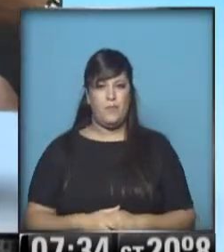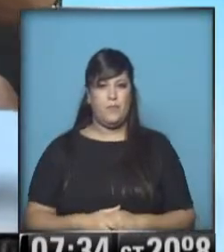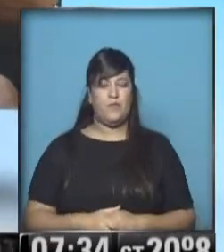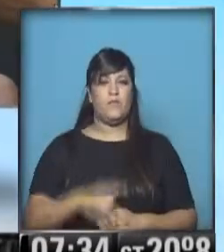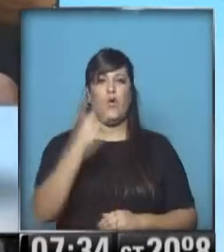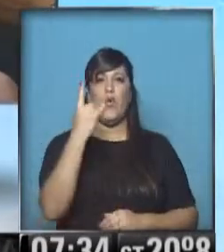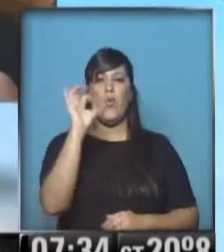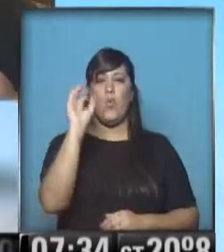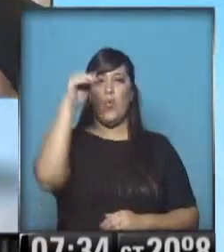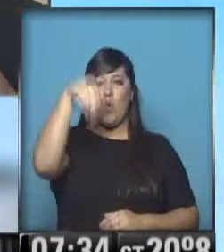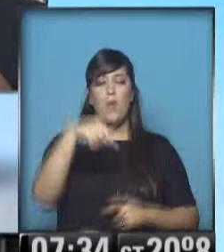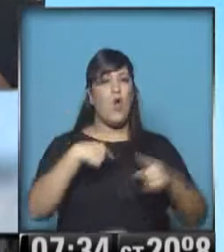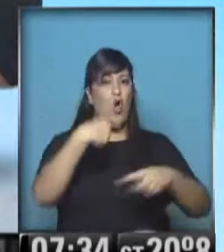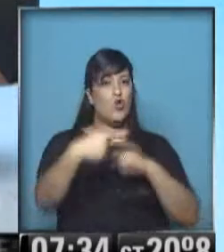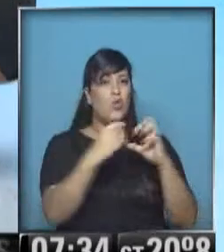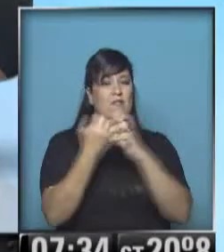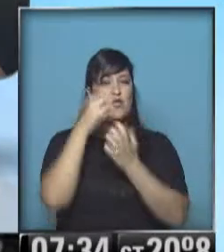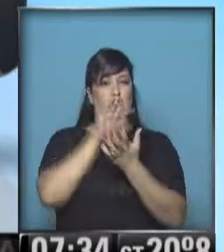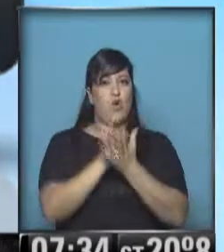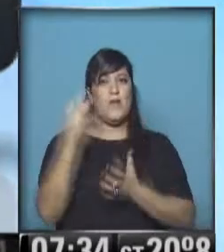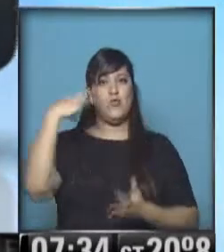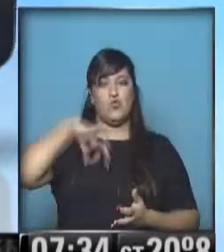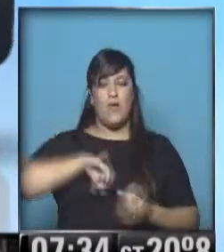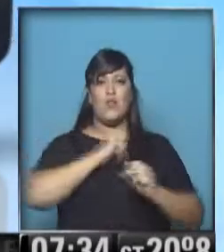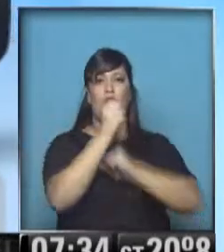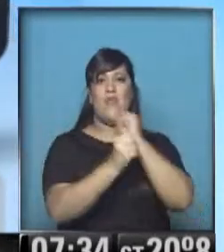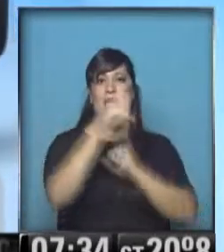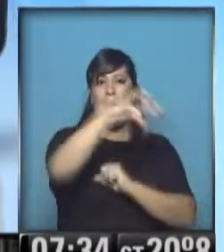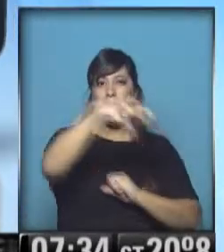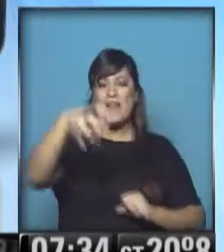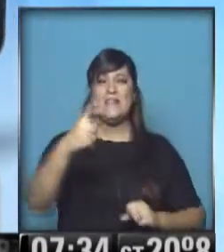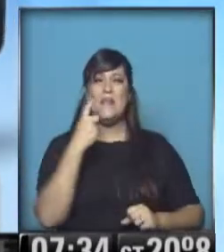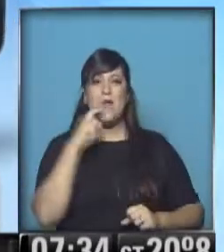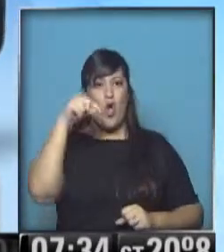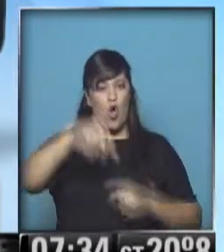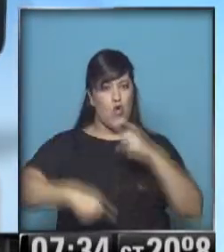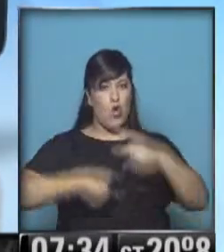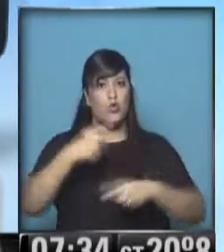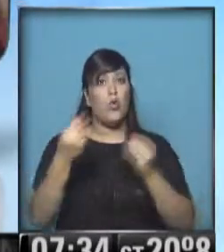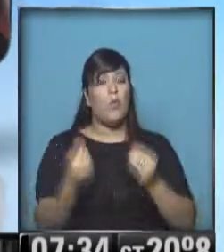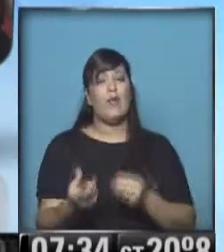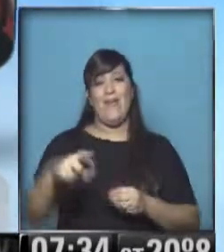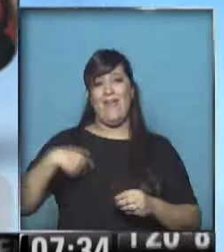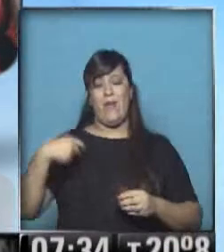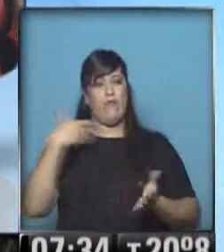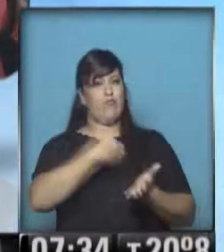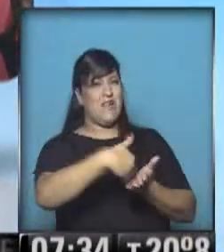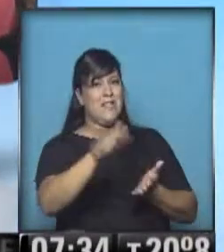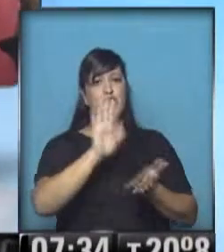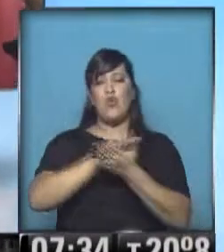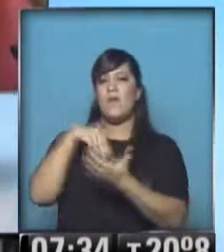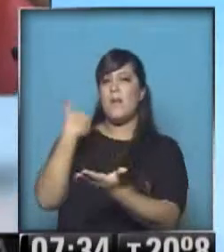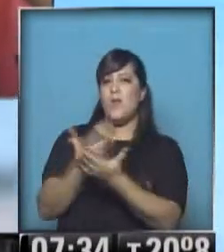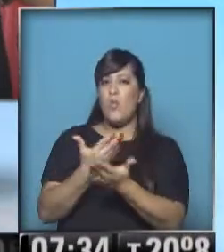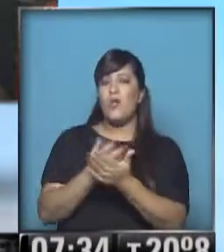UOM, siguen las paritarias. Las discusiones salariales de los metalúrgicos van a continuar hoy martes, después de que el gremio rechazara ayer una oferta